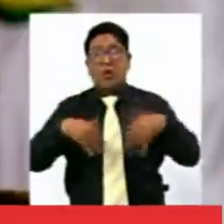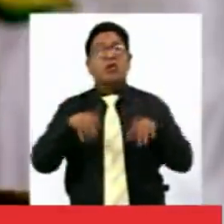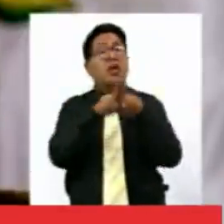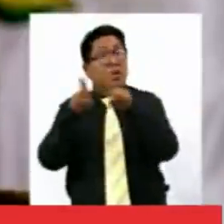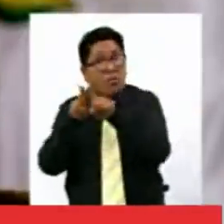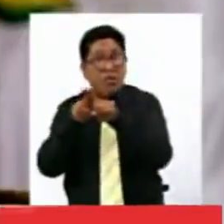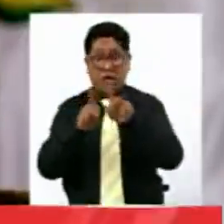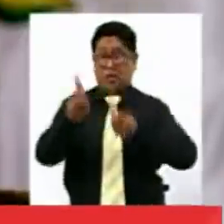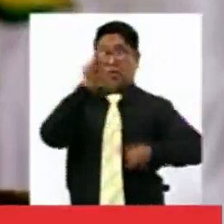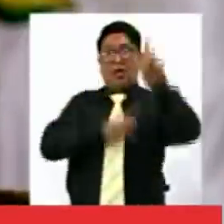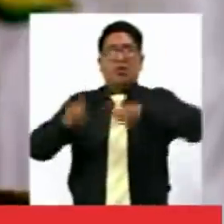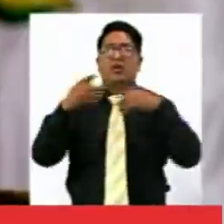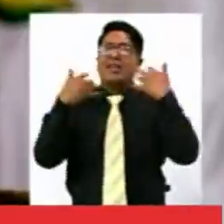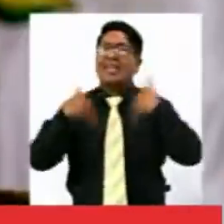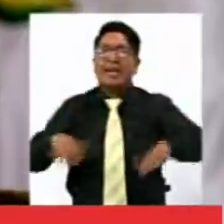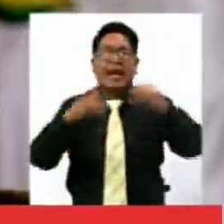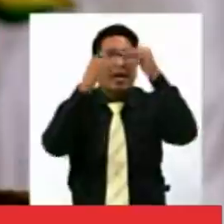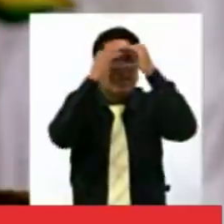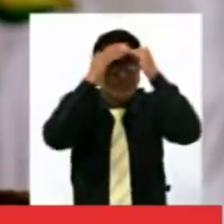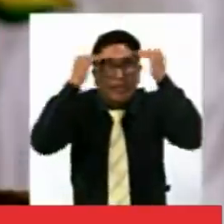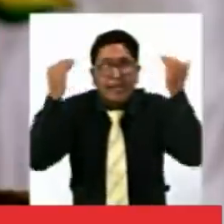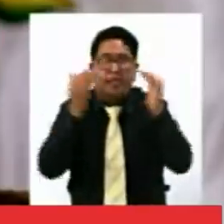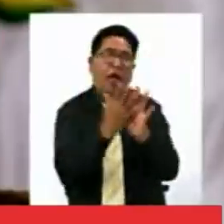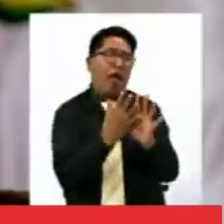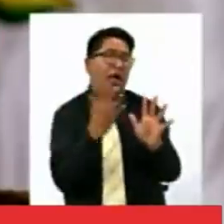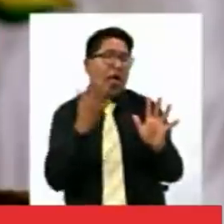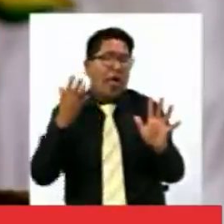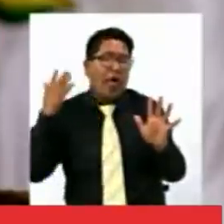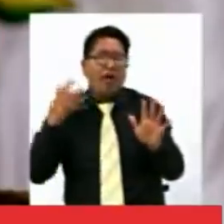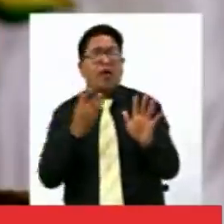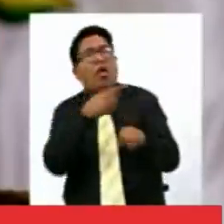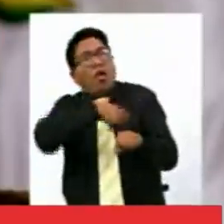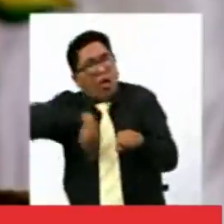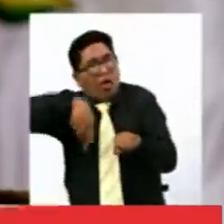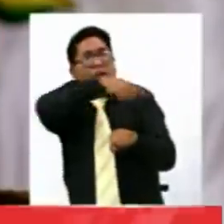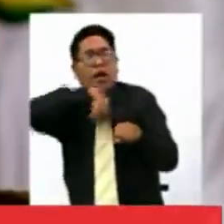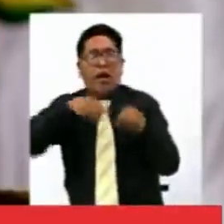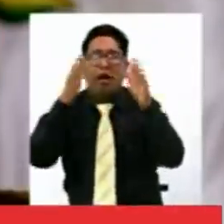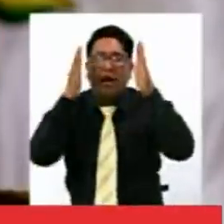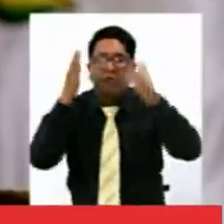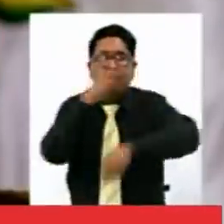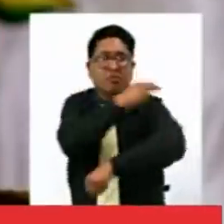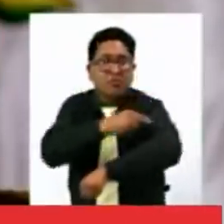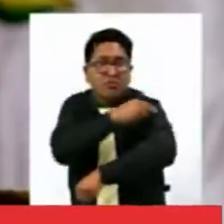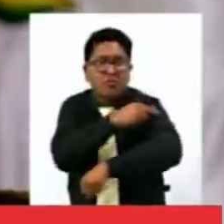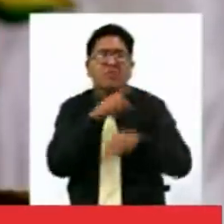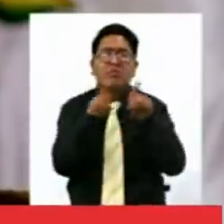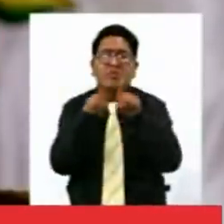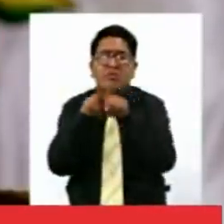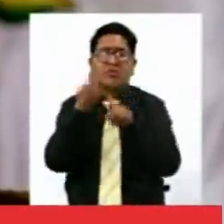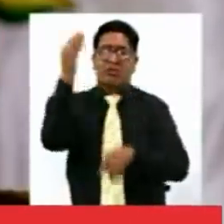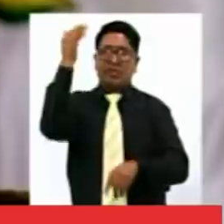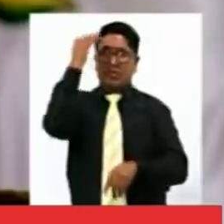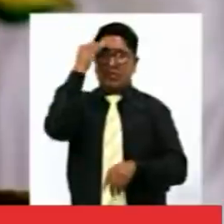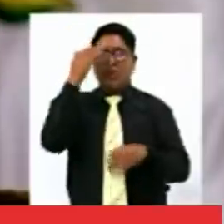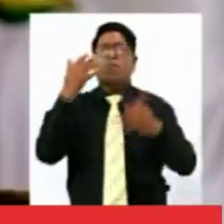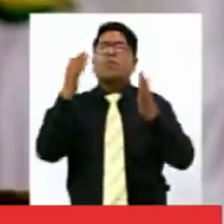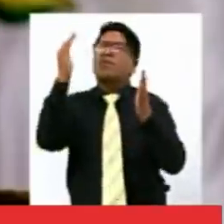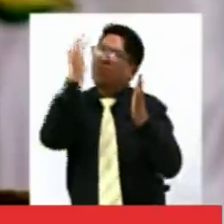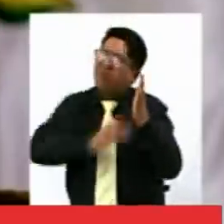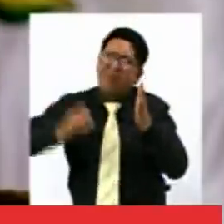de las colas para ser atendida en los hospitales y también sabemos que falta mucho por hacer para